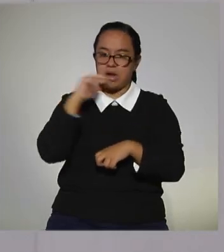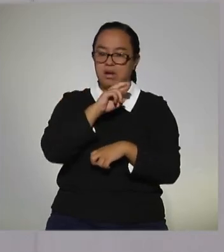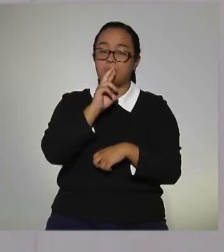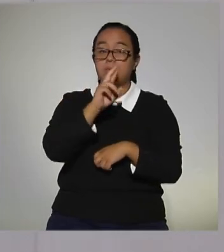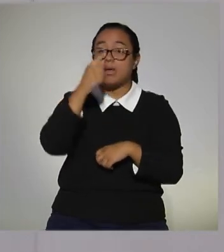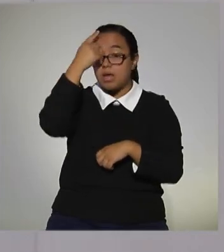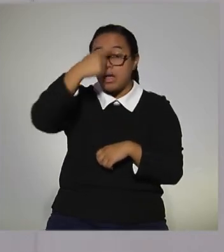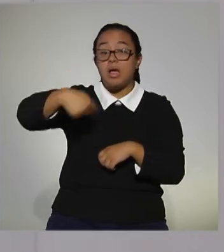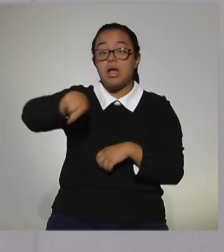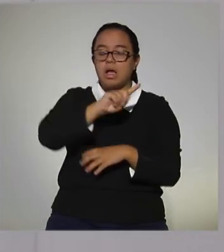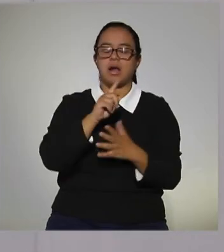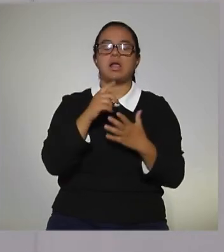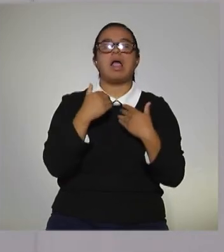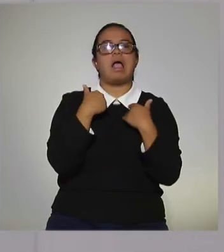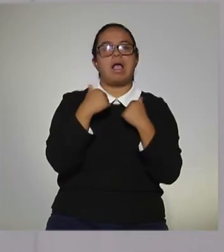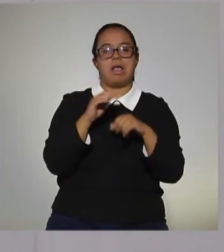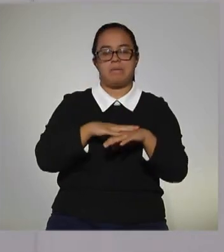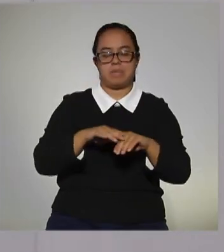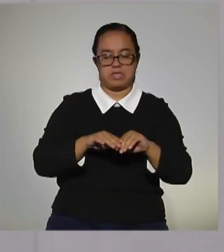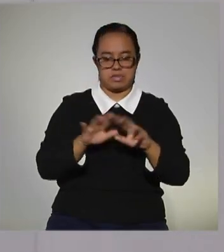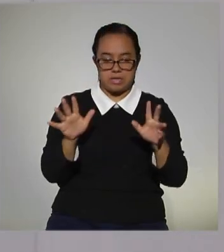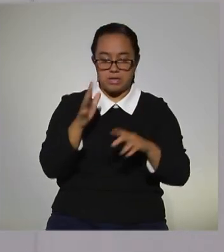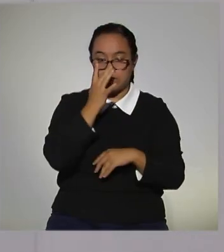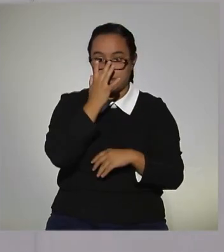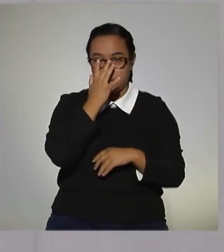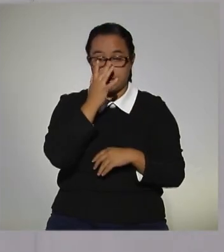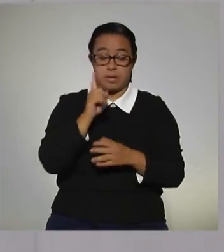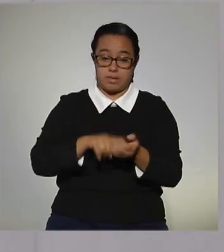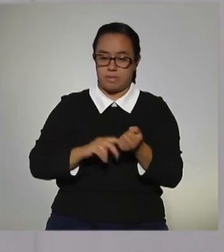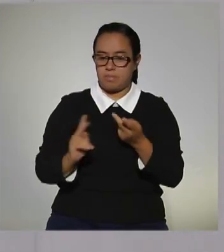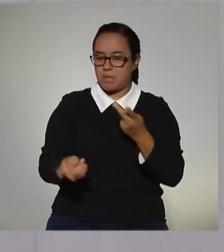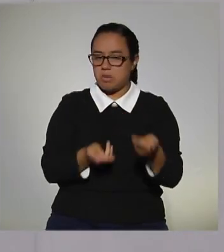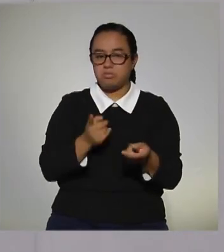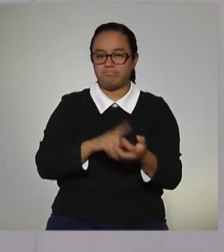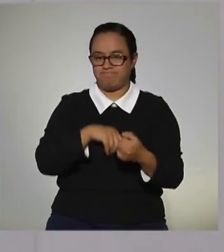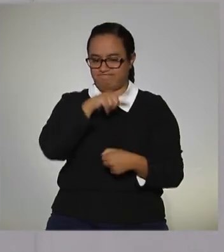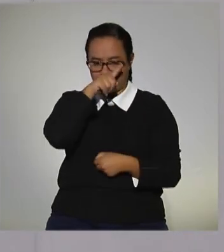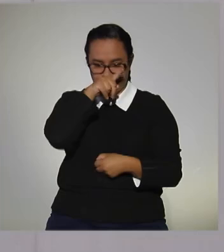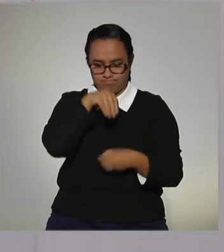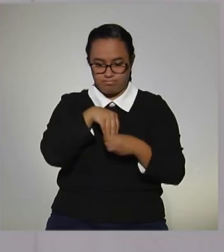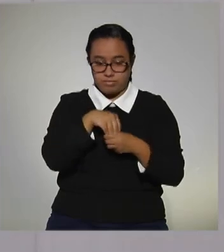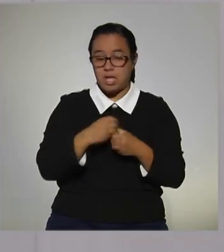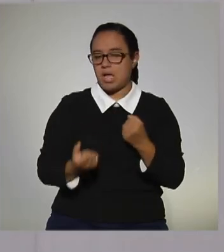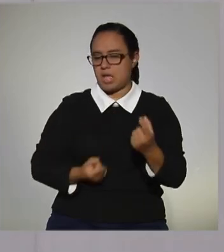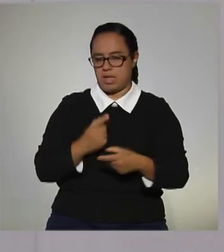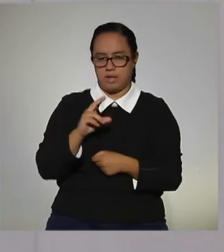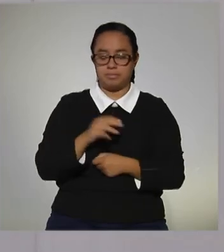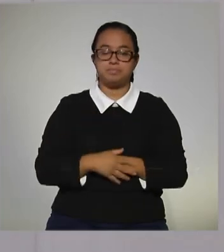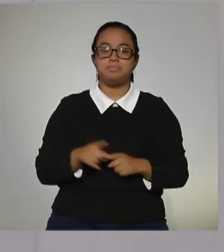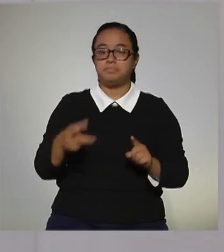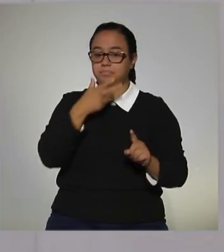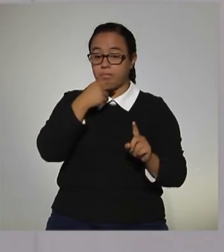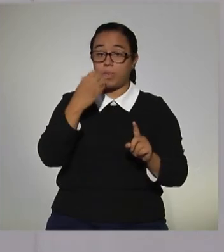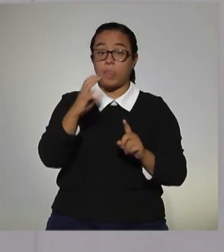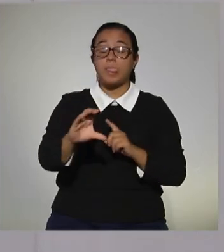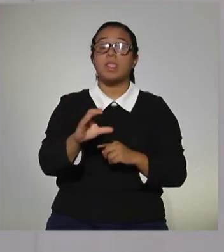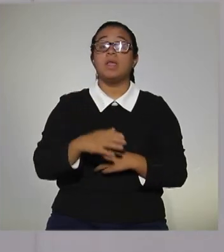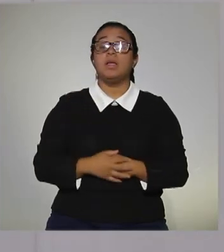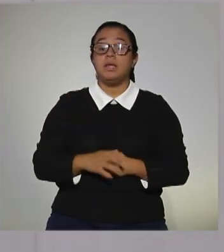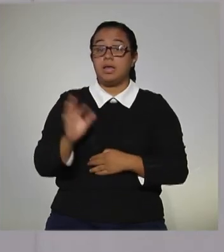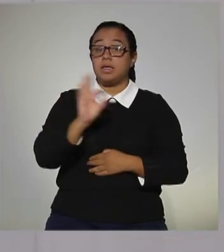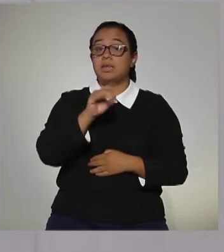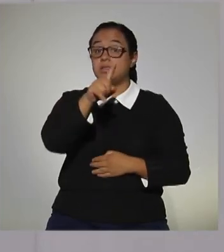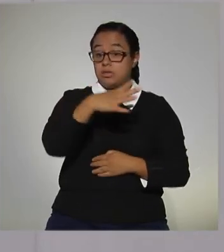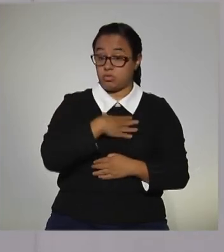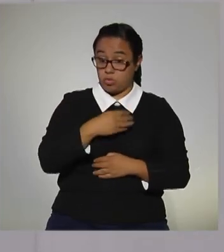de respuestas que están haciendo muchas preguntas. Casi todas son anónimas, pero algunas no. Luis nos dice, si tratas a tus hijos con respeto y